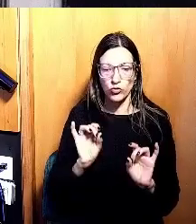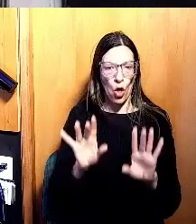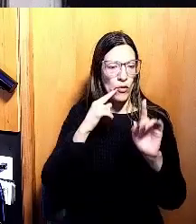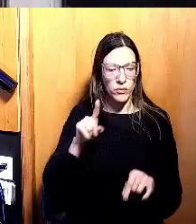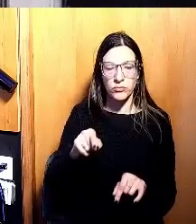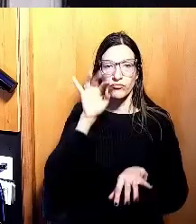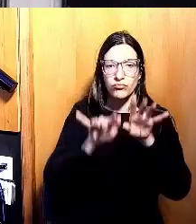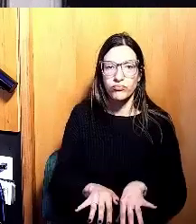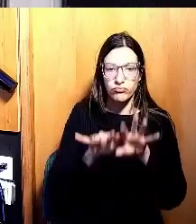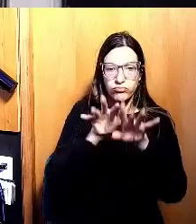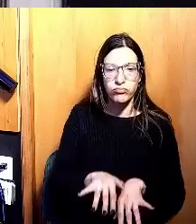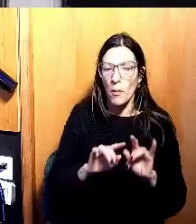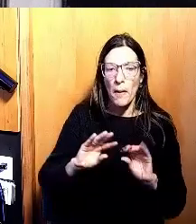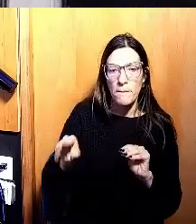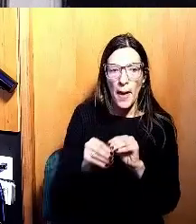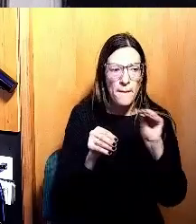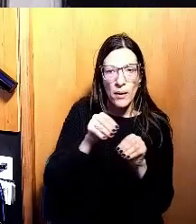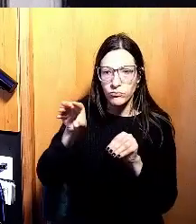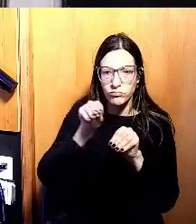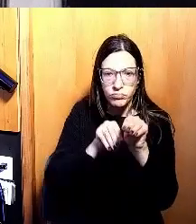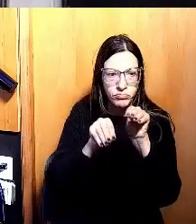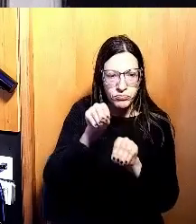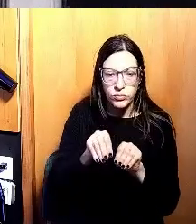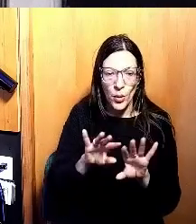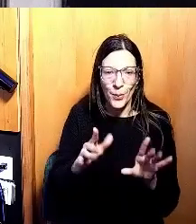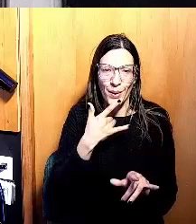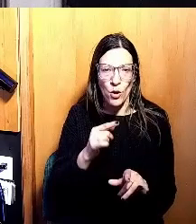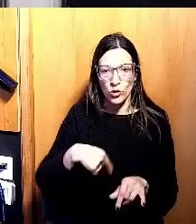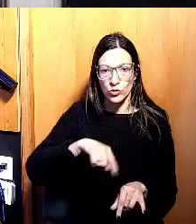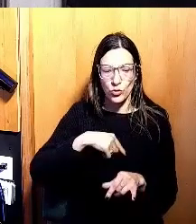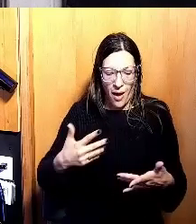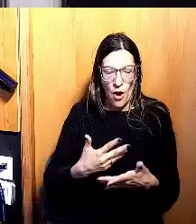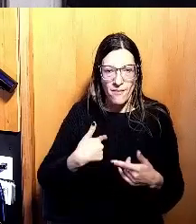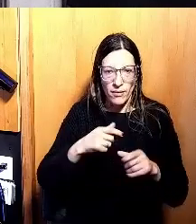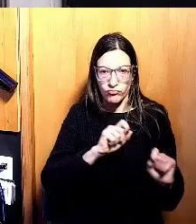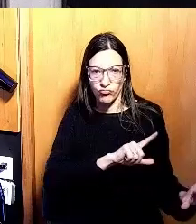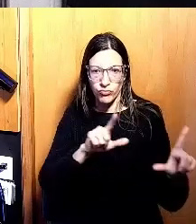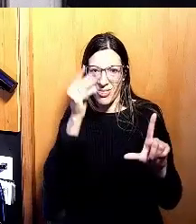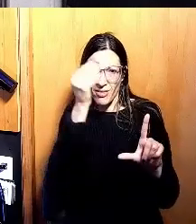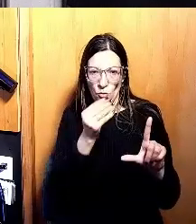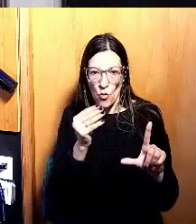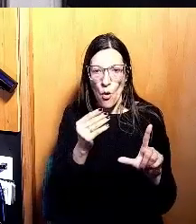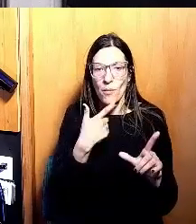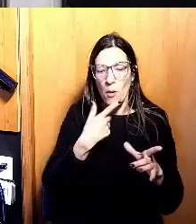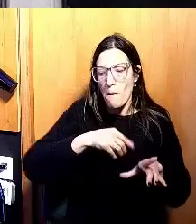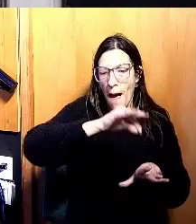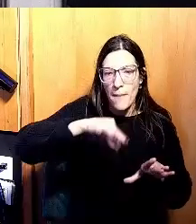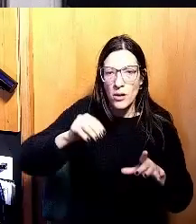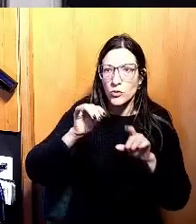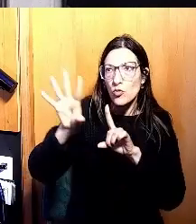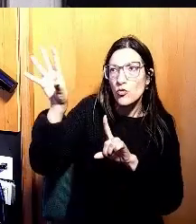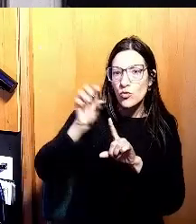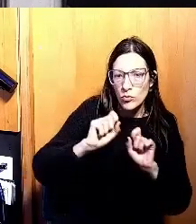por ejemplo, nosotros podemos ver una imagen satelital, pero todo el procesamiento que implica ajustar